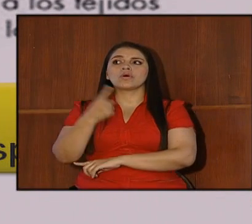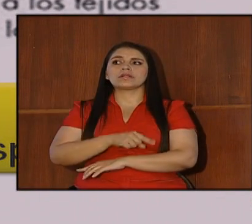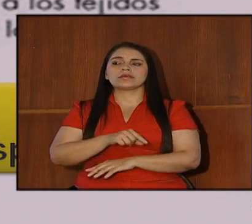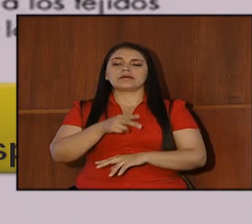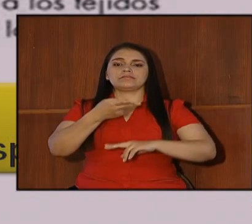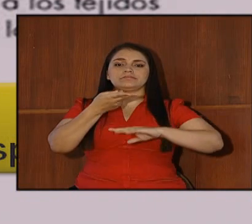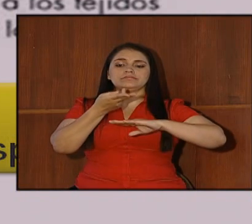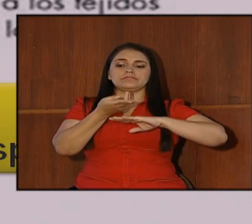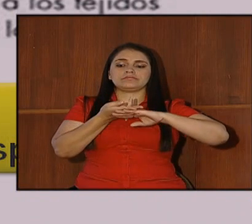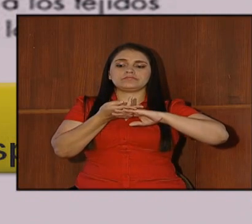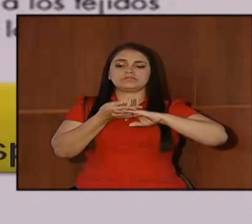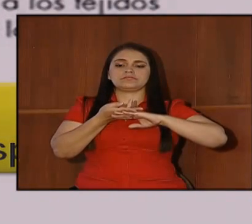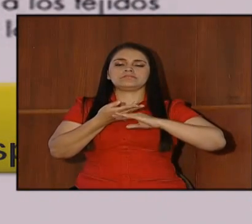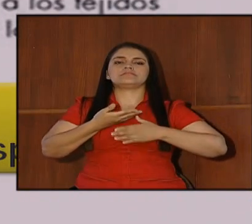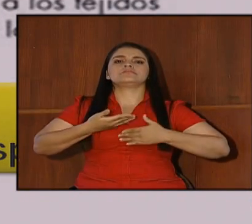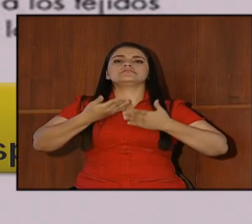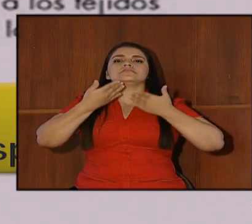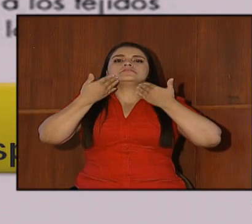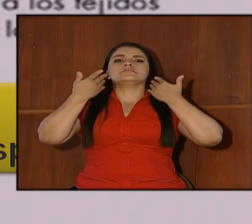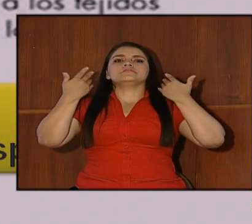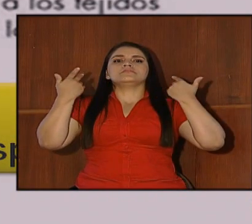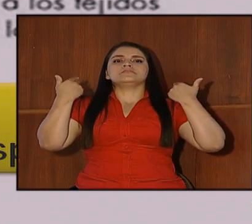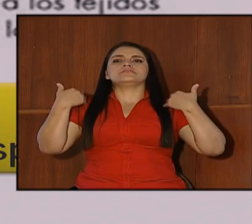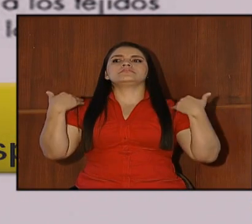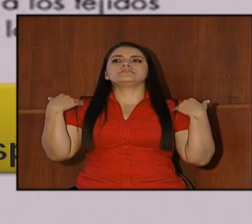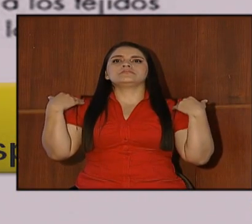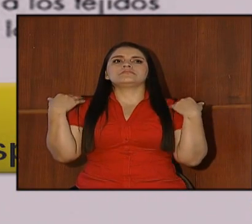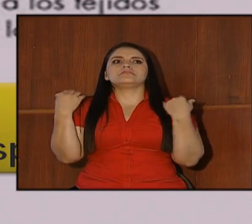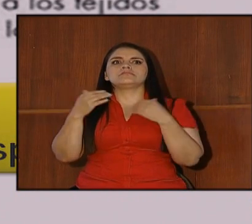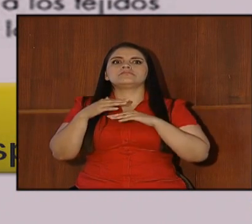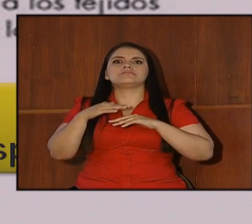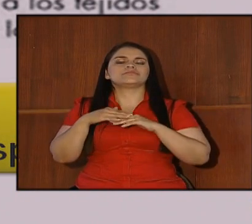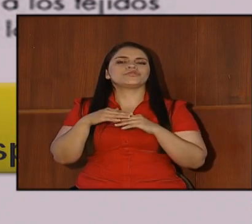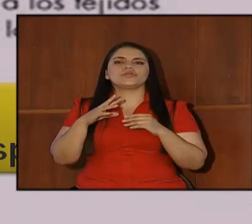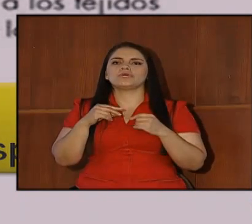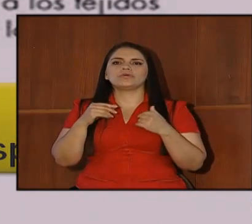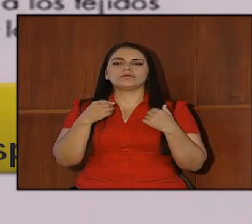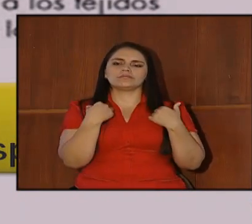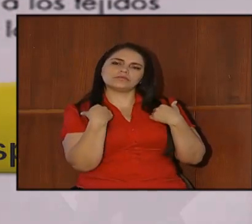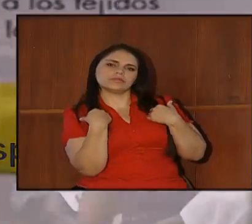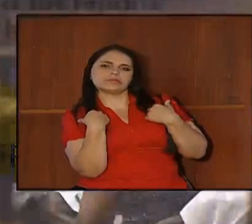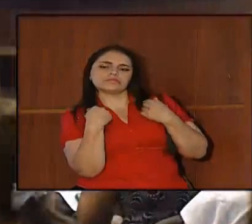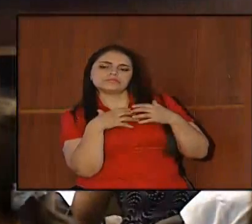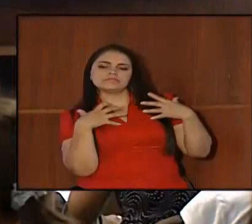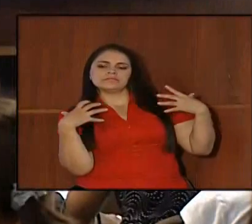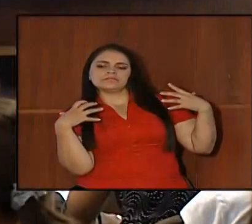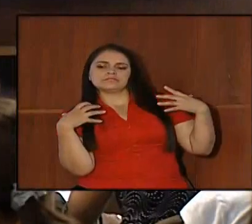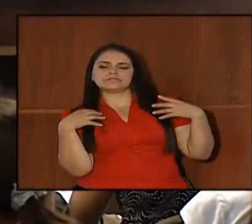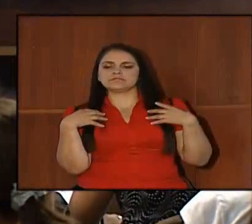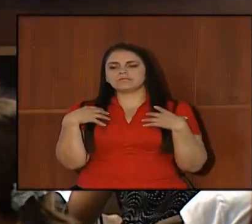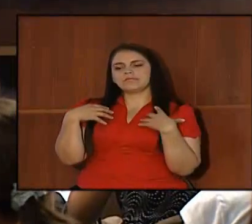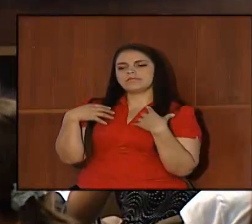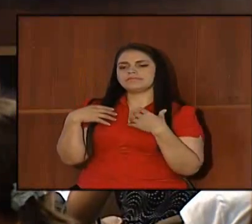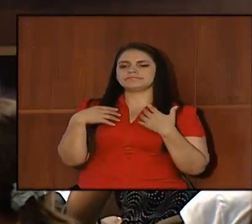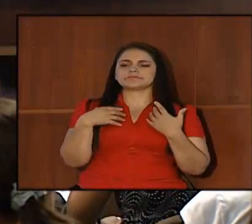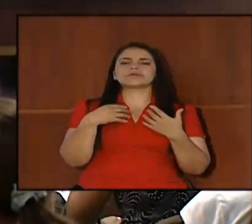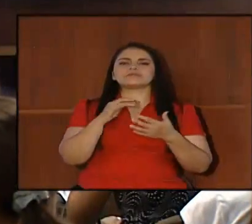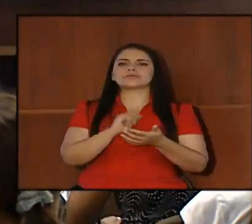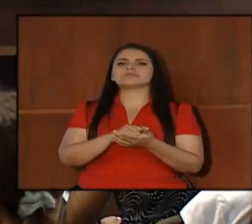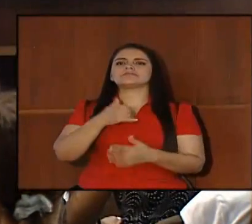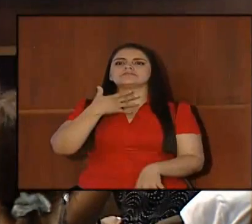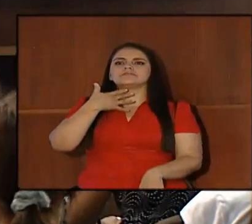que los pulmones se abran? No. Entonces, ¿qué hay? Acumulación